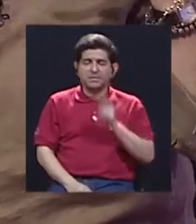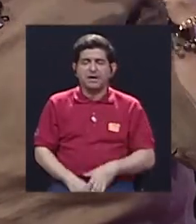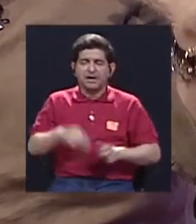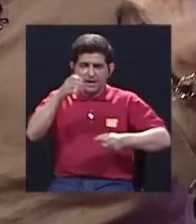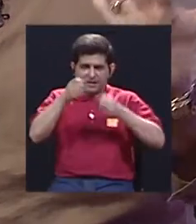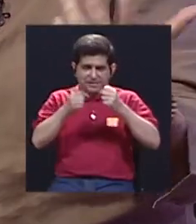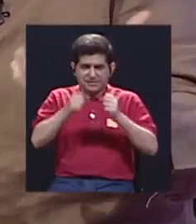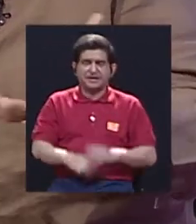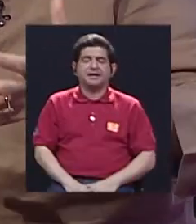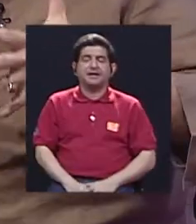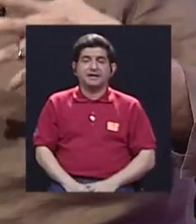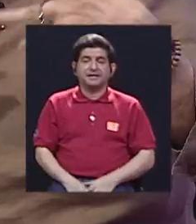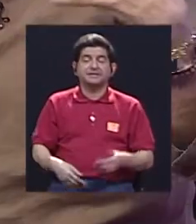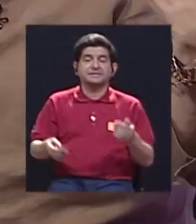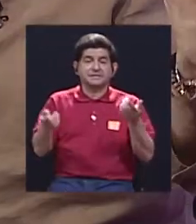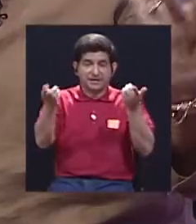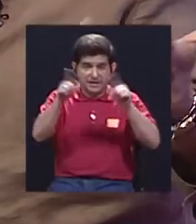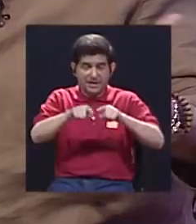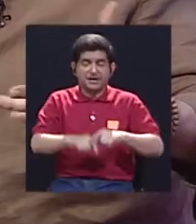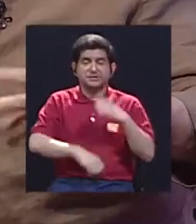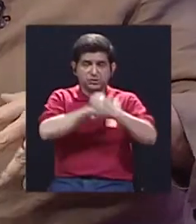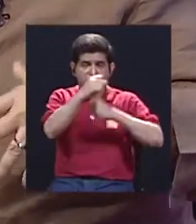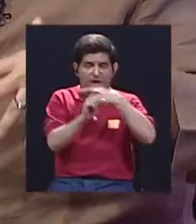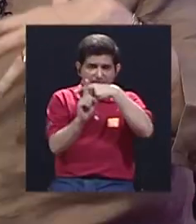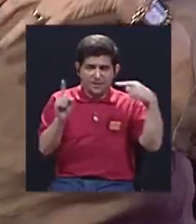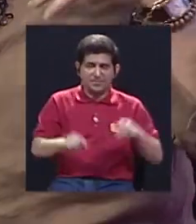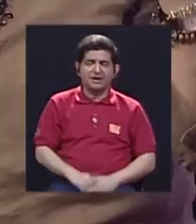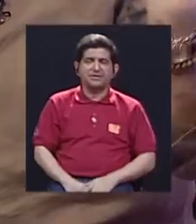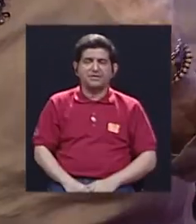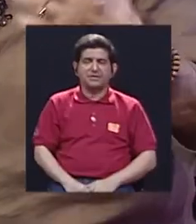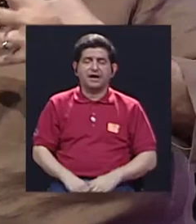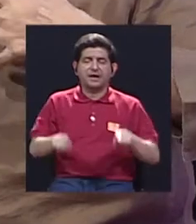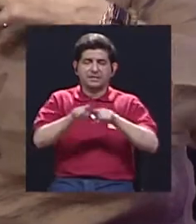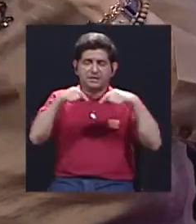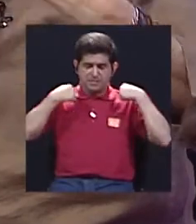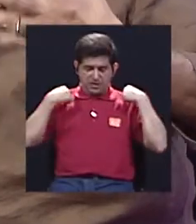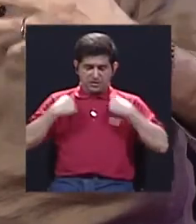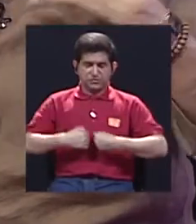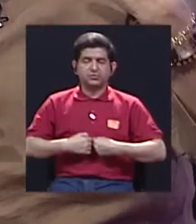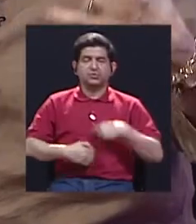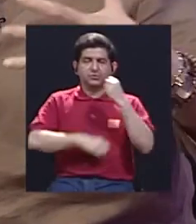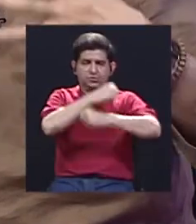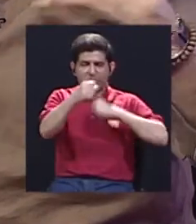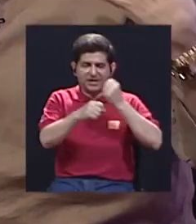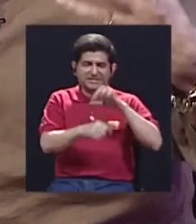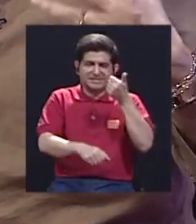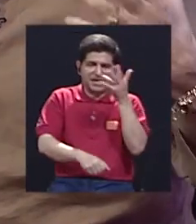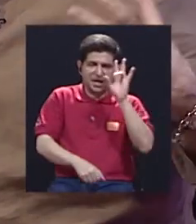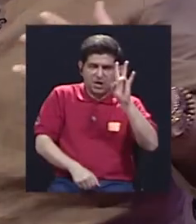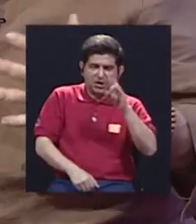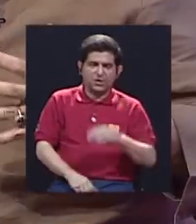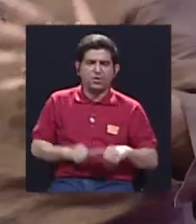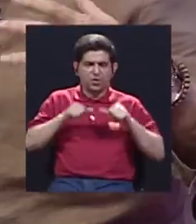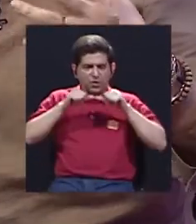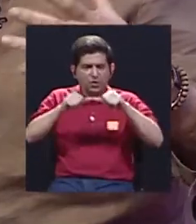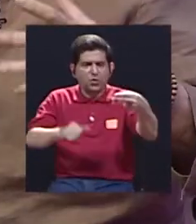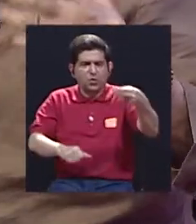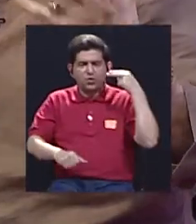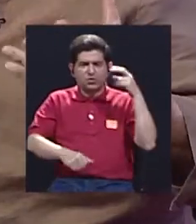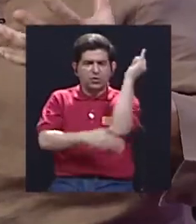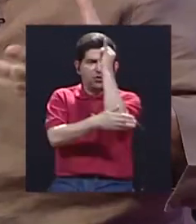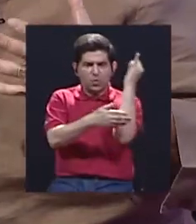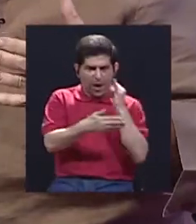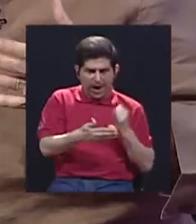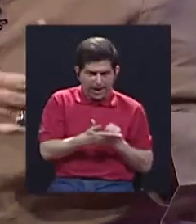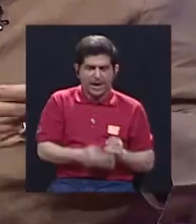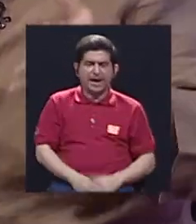por los escotes del siglo XVII y va pasando por toda la historia realmente del arte a